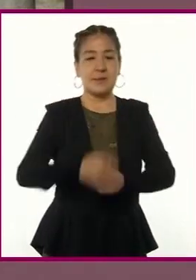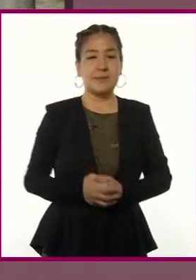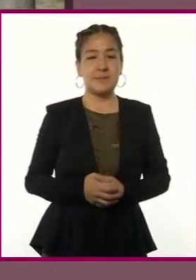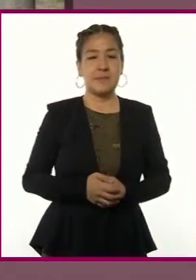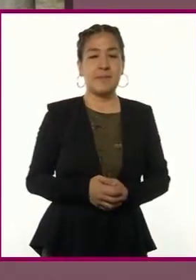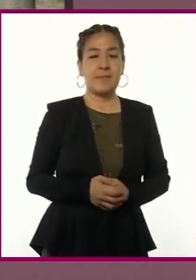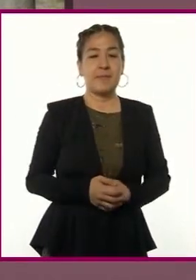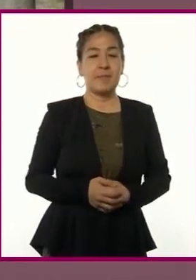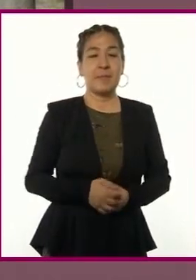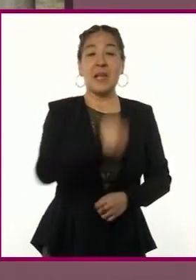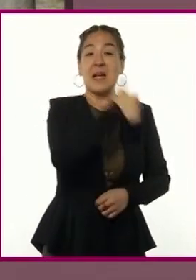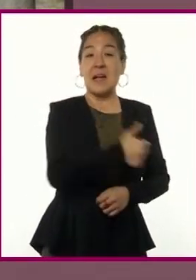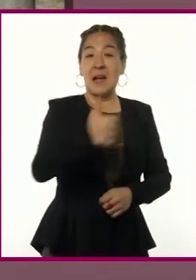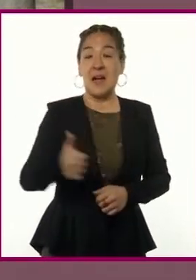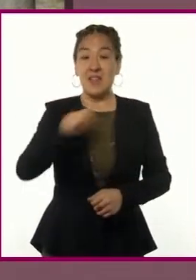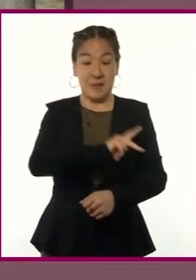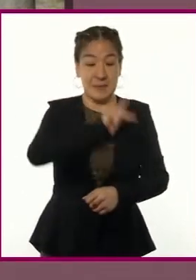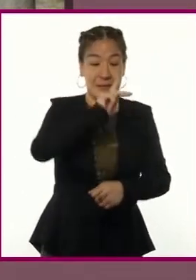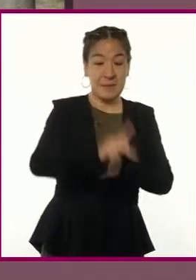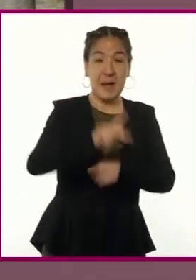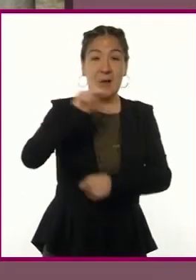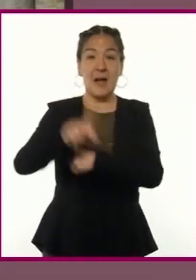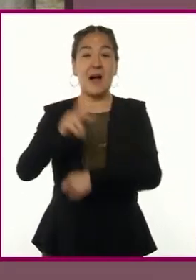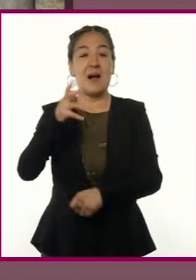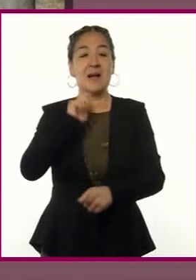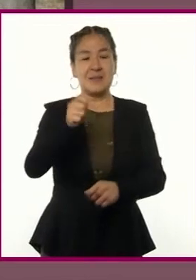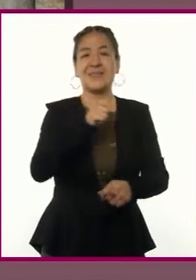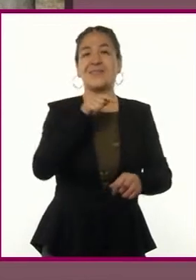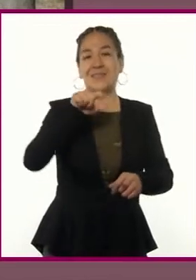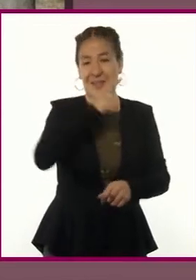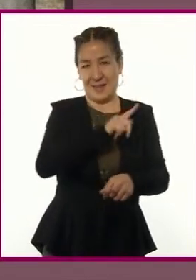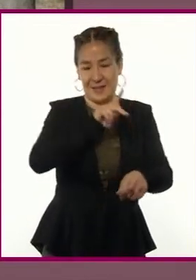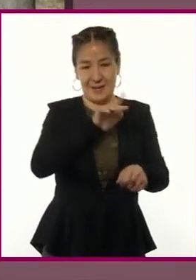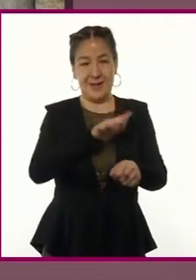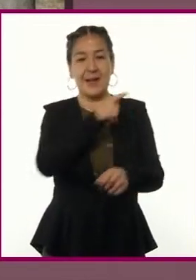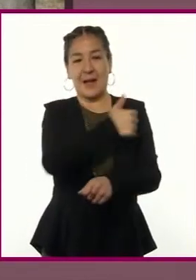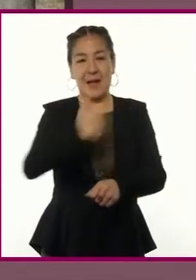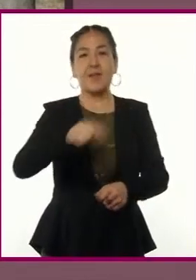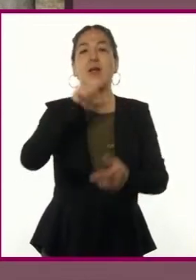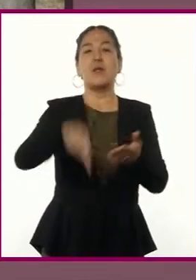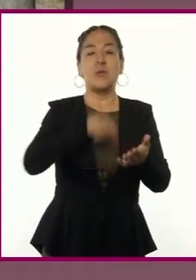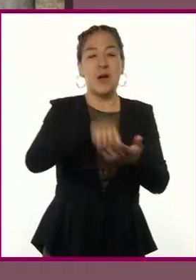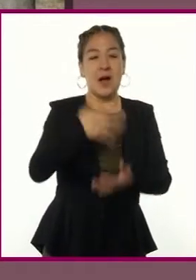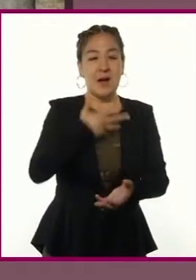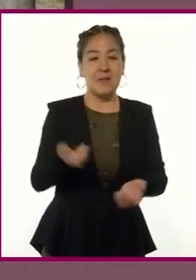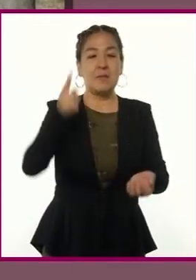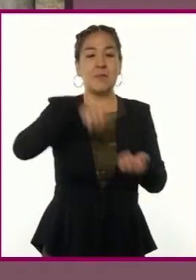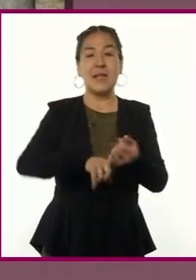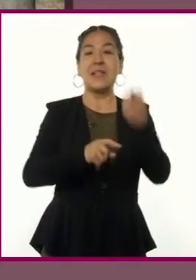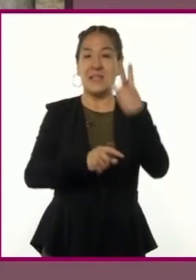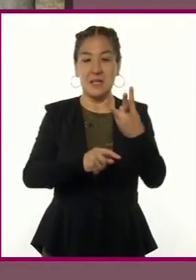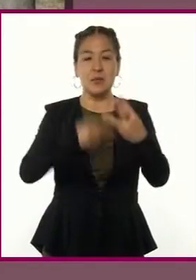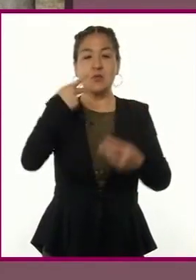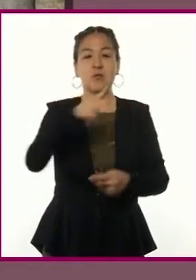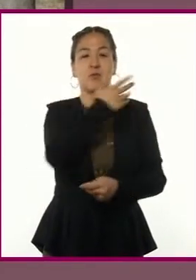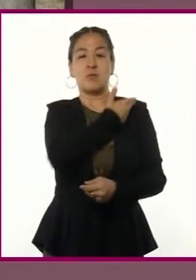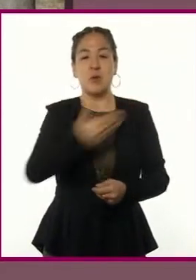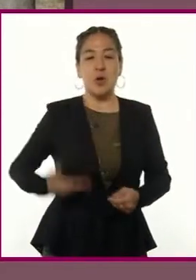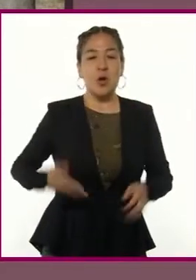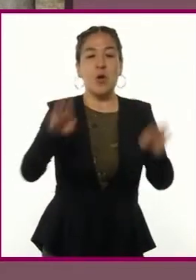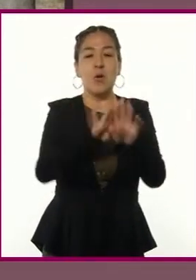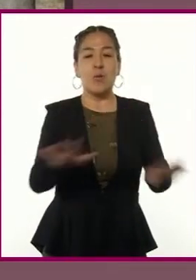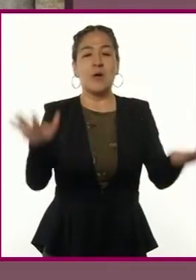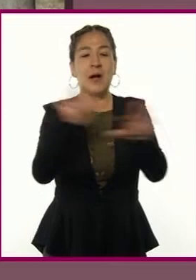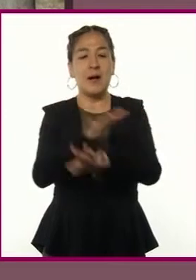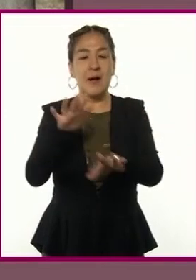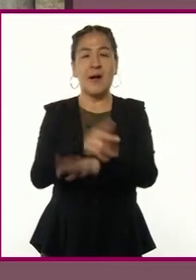estado existen 3 clases de poderes: la potestad legislativa, la potestad ejecutiva de las cosas que